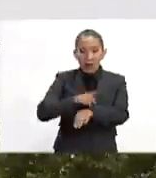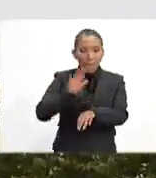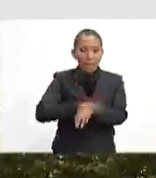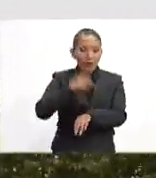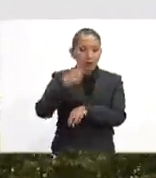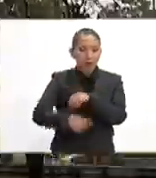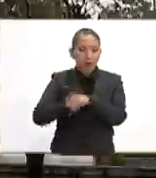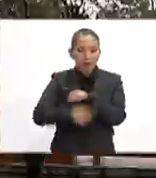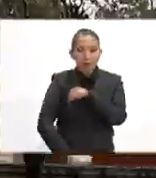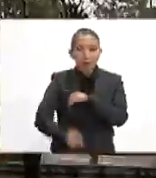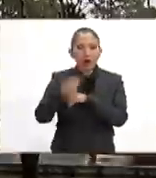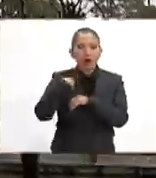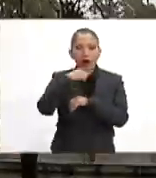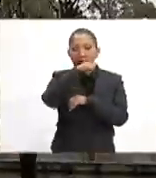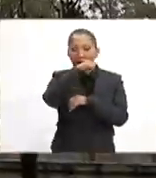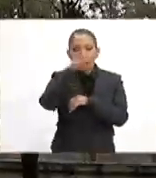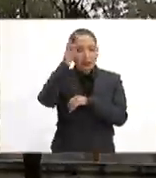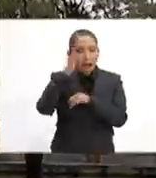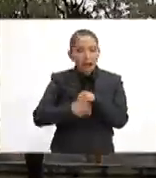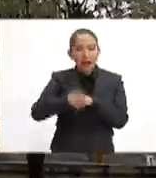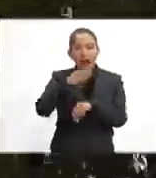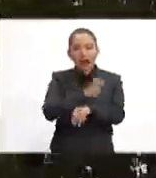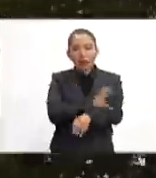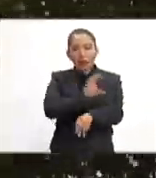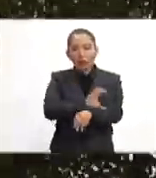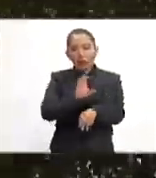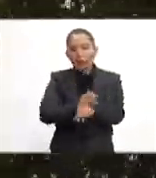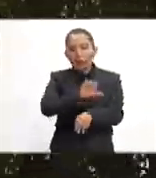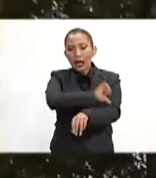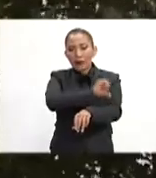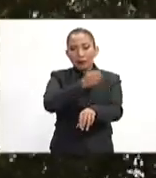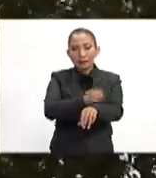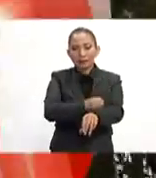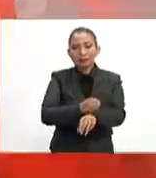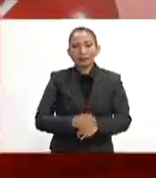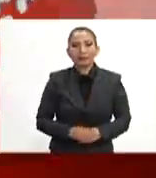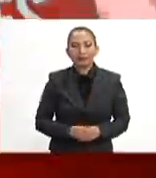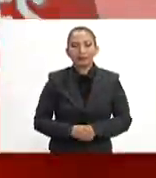más afectadas fueron Miguel Hidalgo, Coajimalpa y Álvaro Obregón.